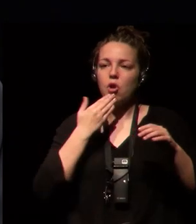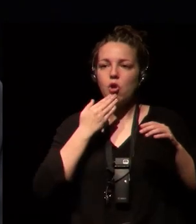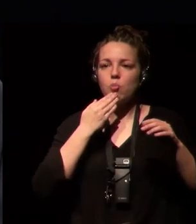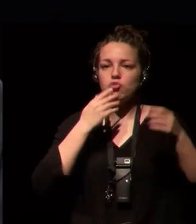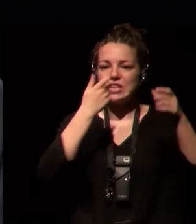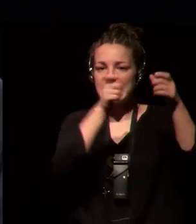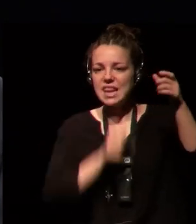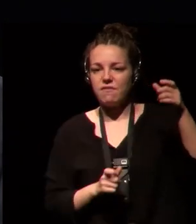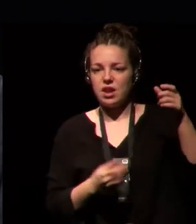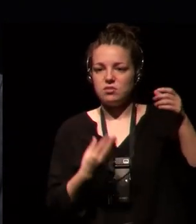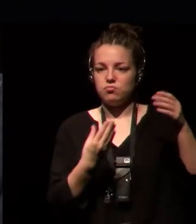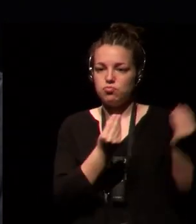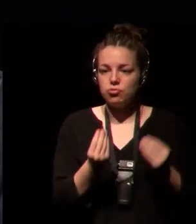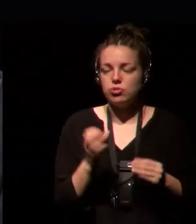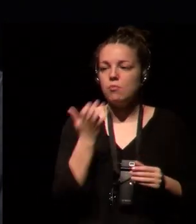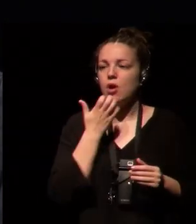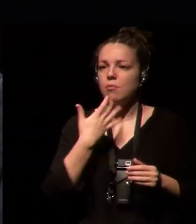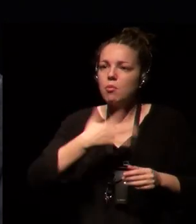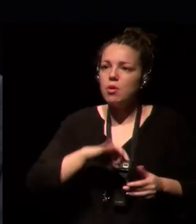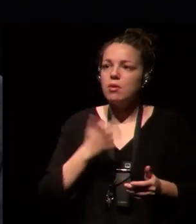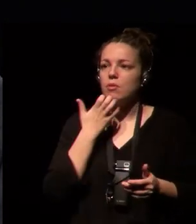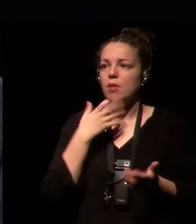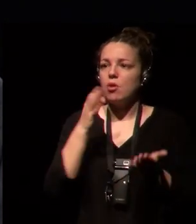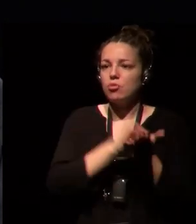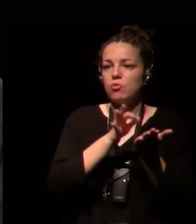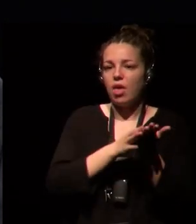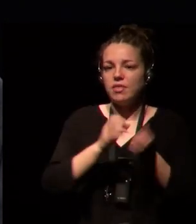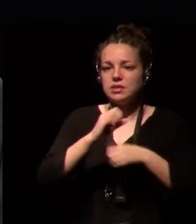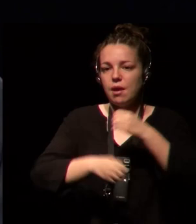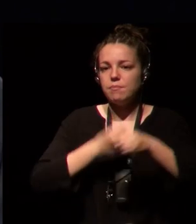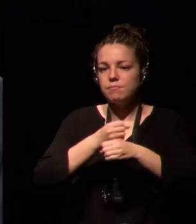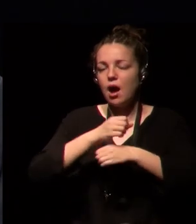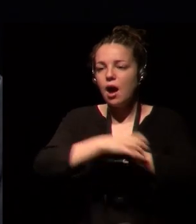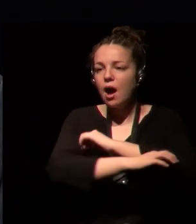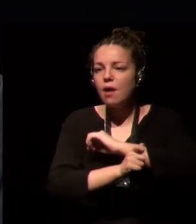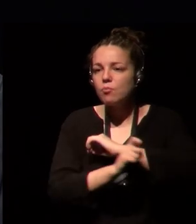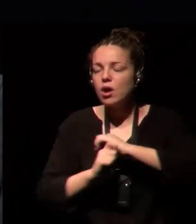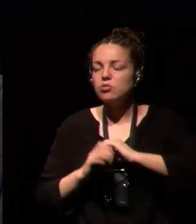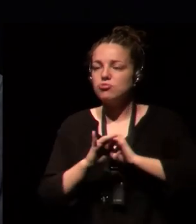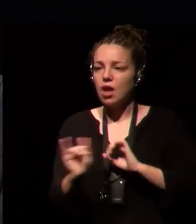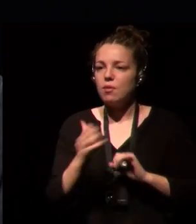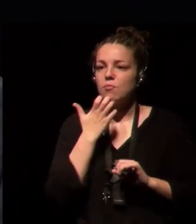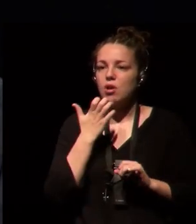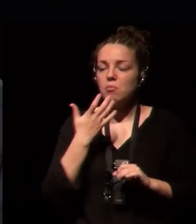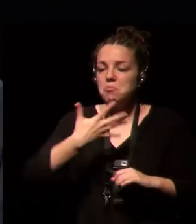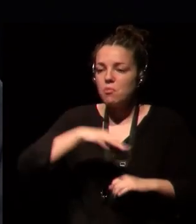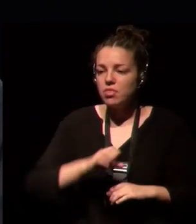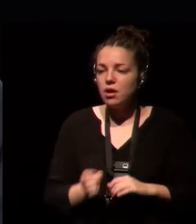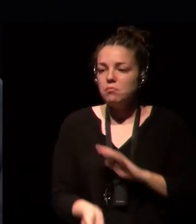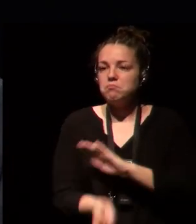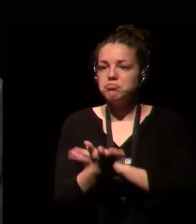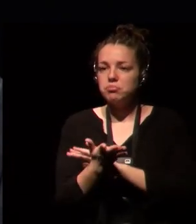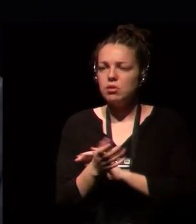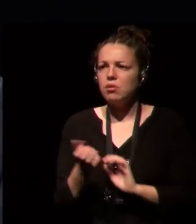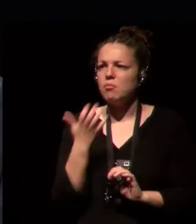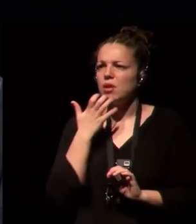las ciudades portuarias con navegantes jubilados, podríamos crear grandes actuaciones